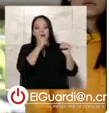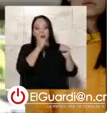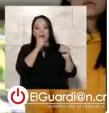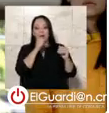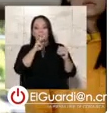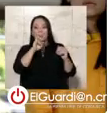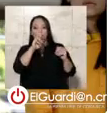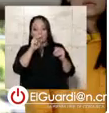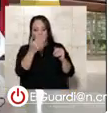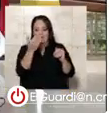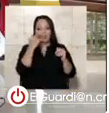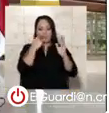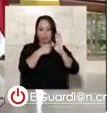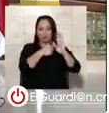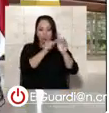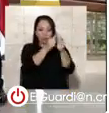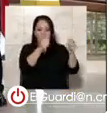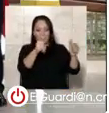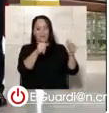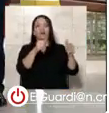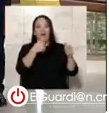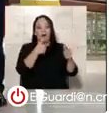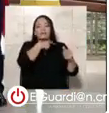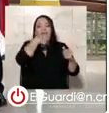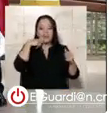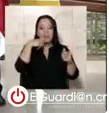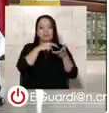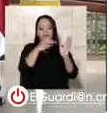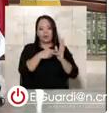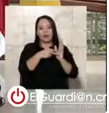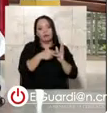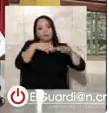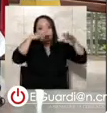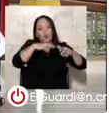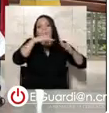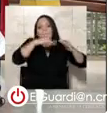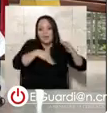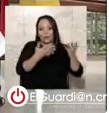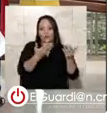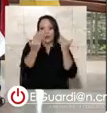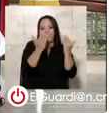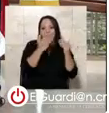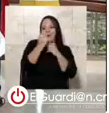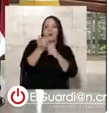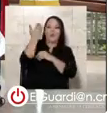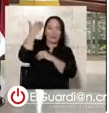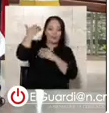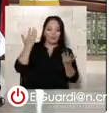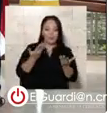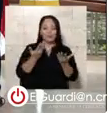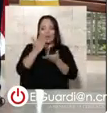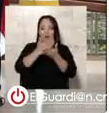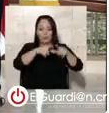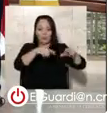mapa, ya hay sequía hidrológica, quiere decir que ya ha llovido menos de lo que hubiera llovido en un año normal en ciertas zonas del